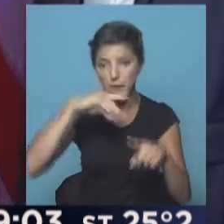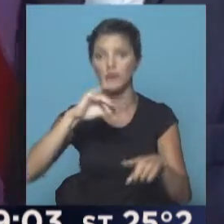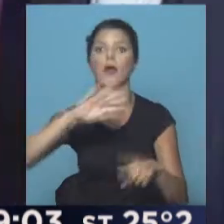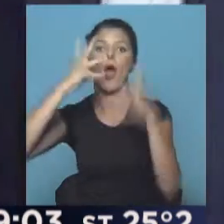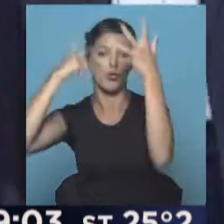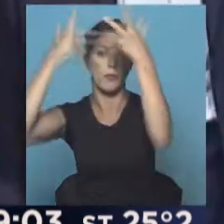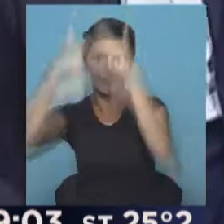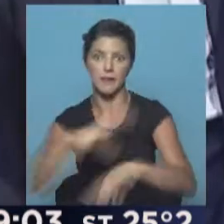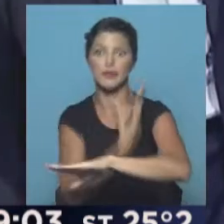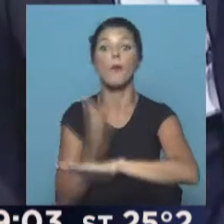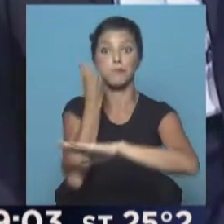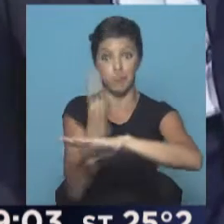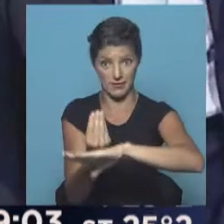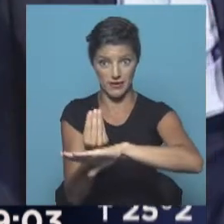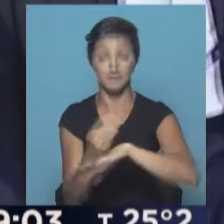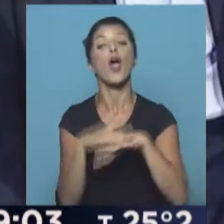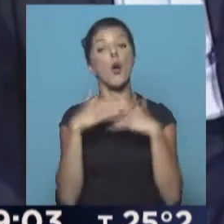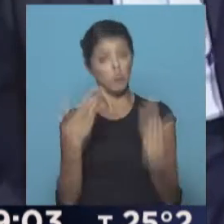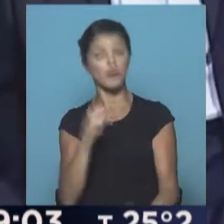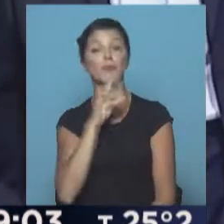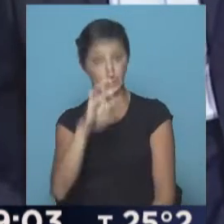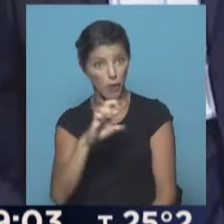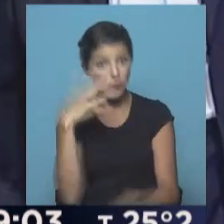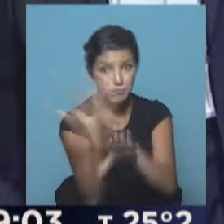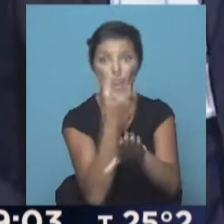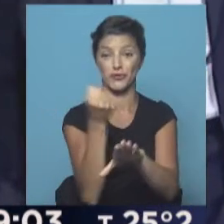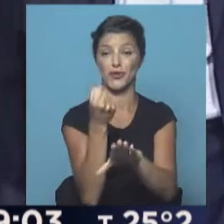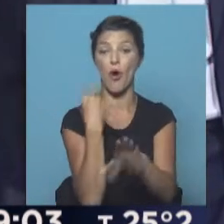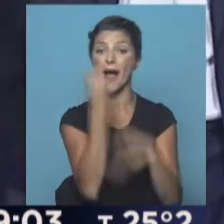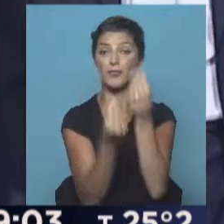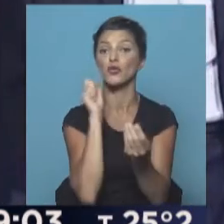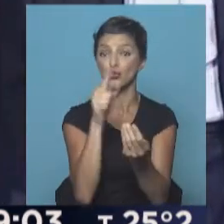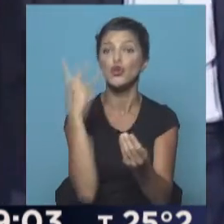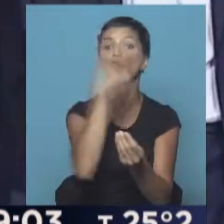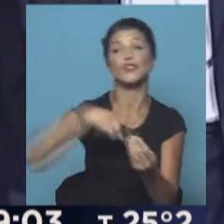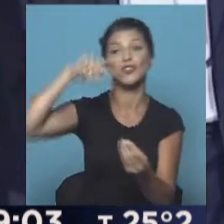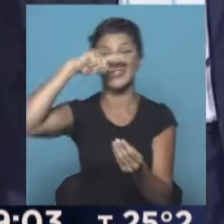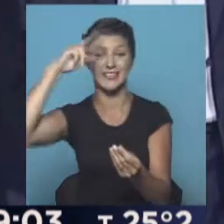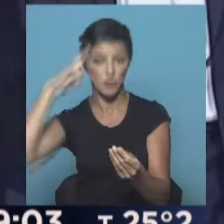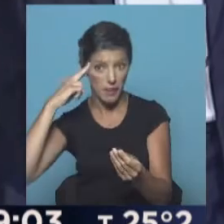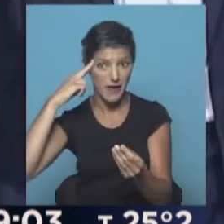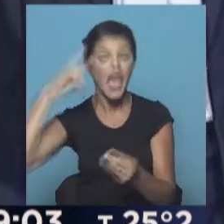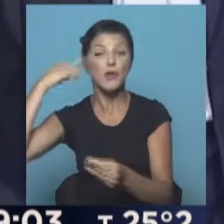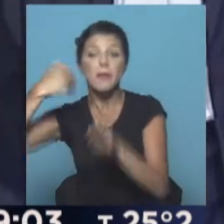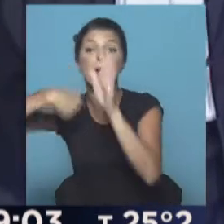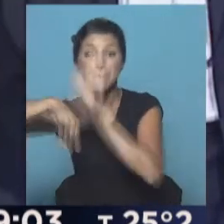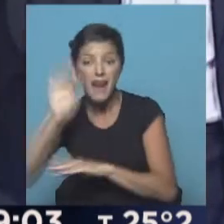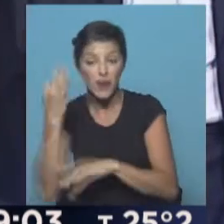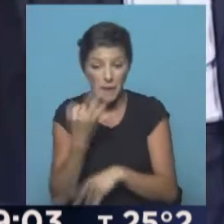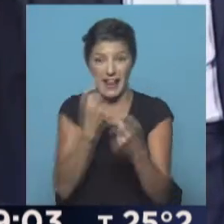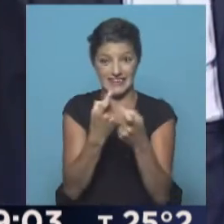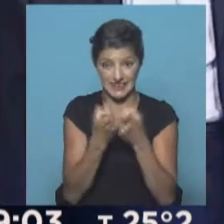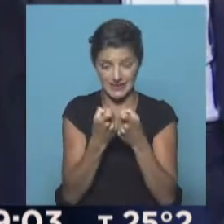finalmente Donald Trump consiguió 279, 9 más de los necesarios, del número mágico.